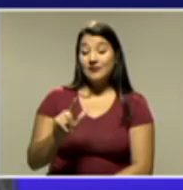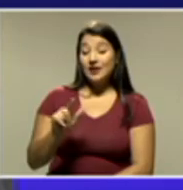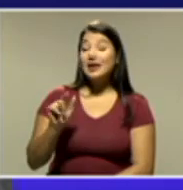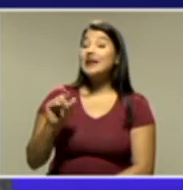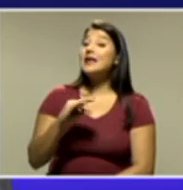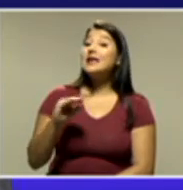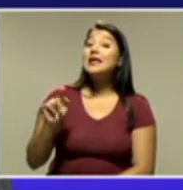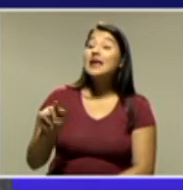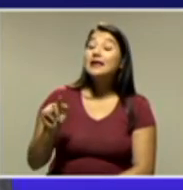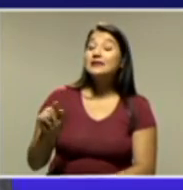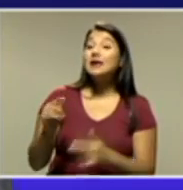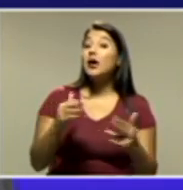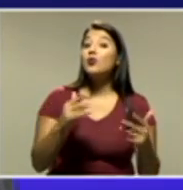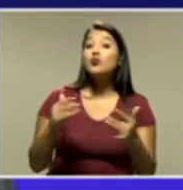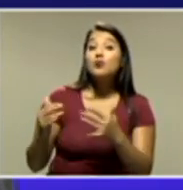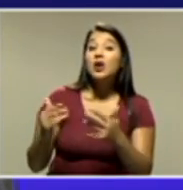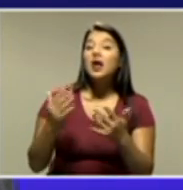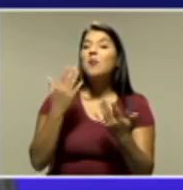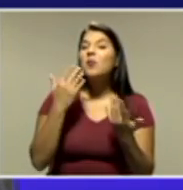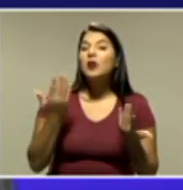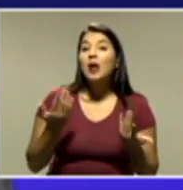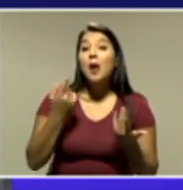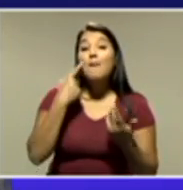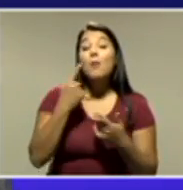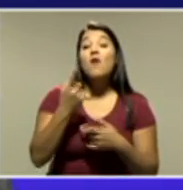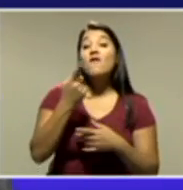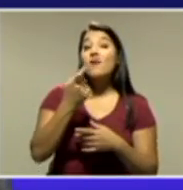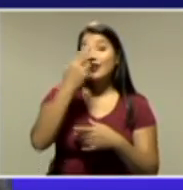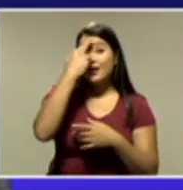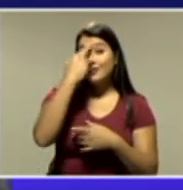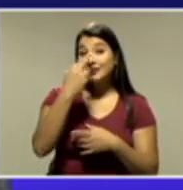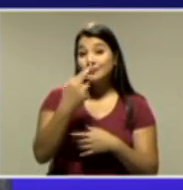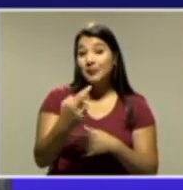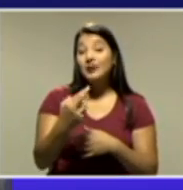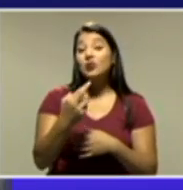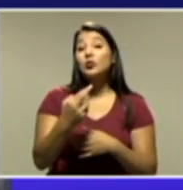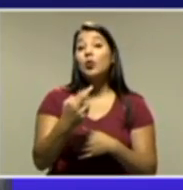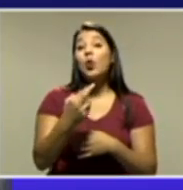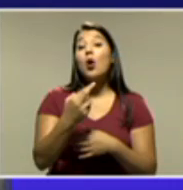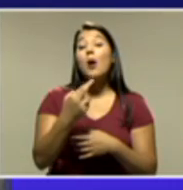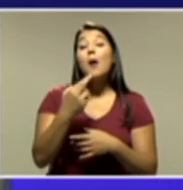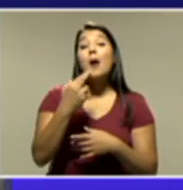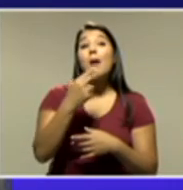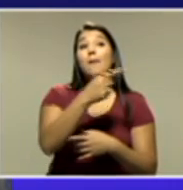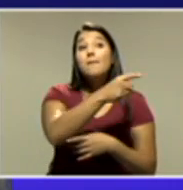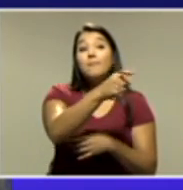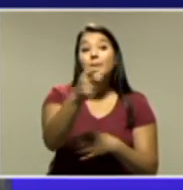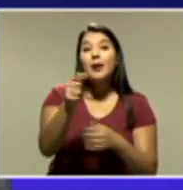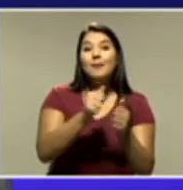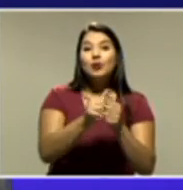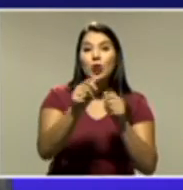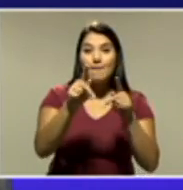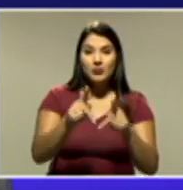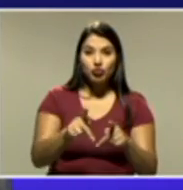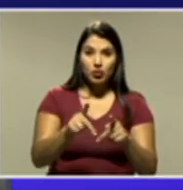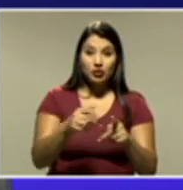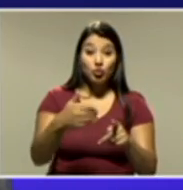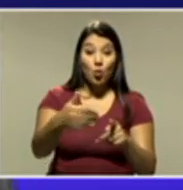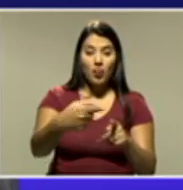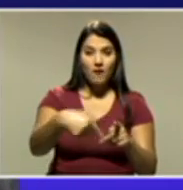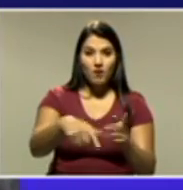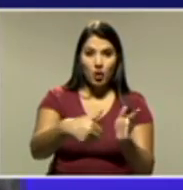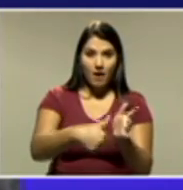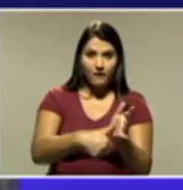motivada en parte por el irrespeto a la voluntad de las mayorías expresada en las urnas. Y